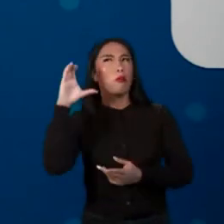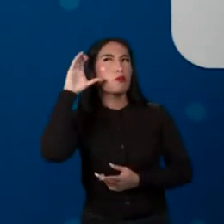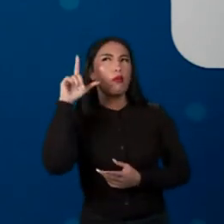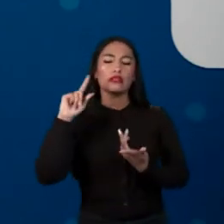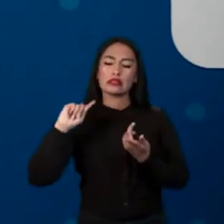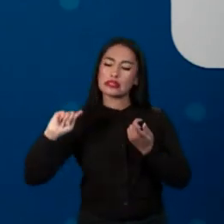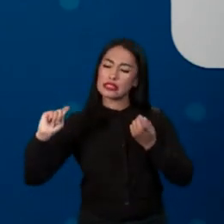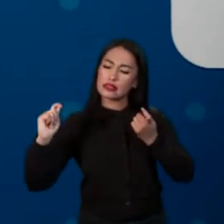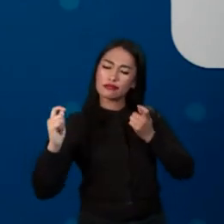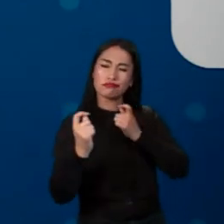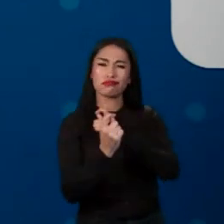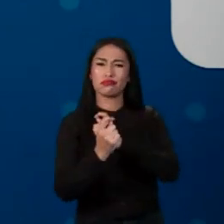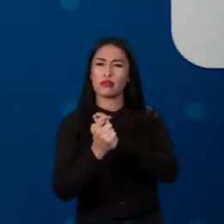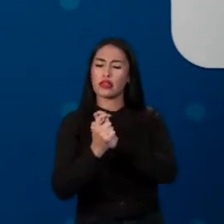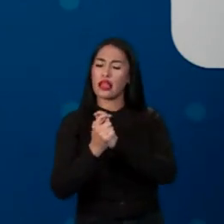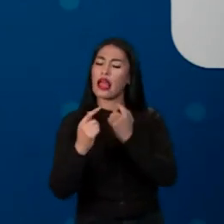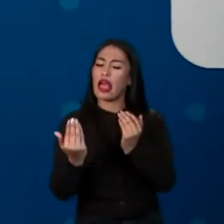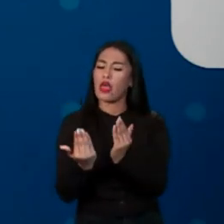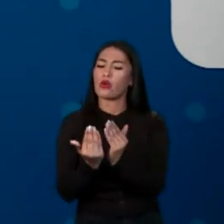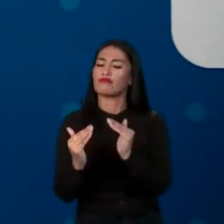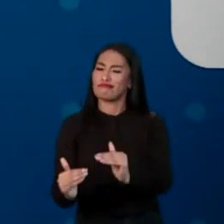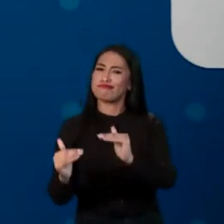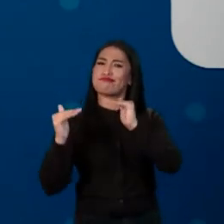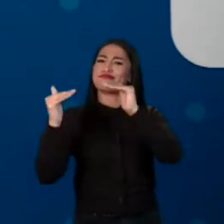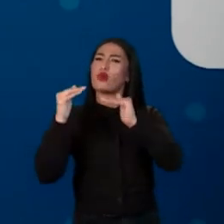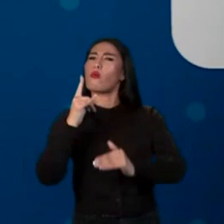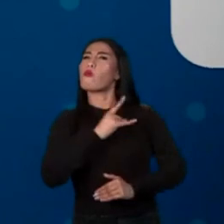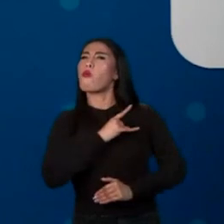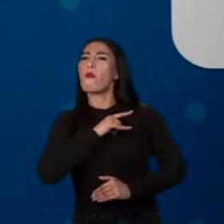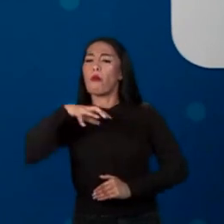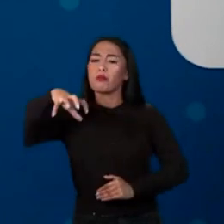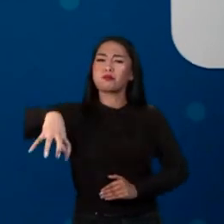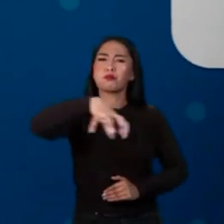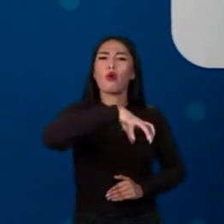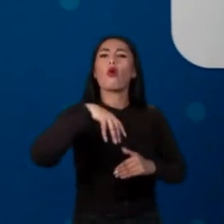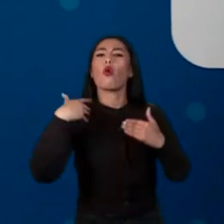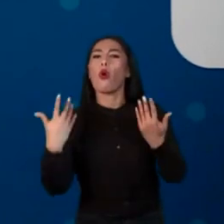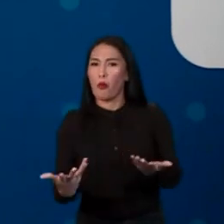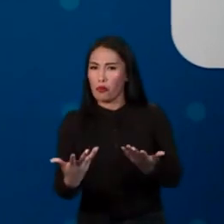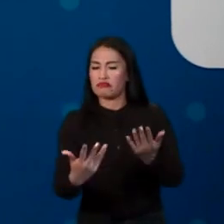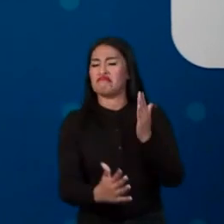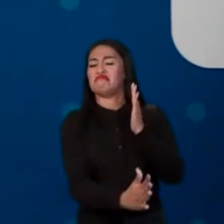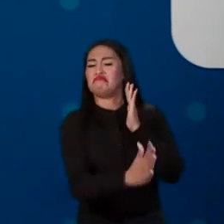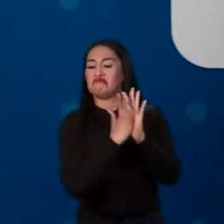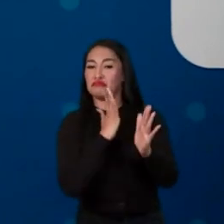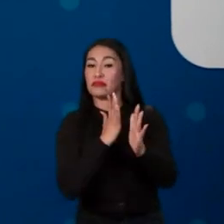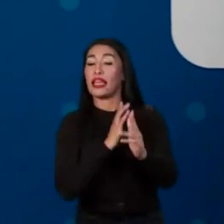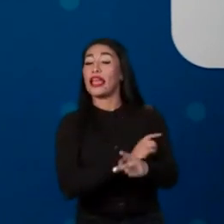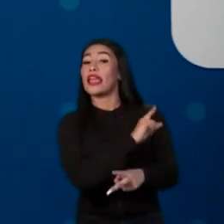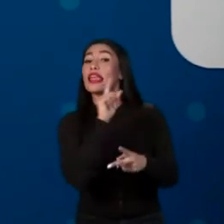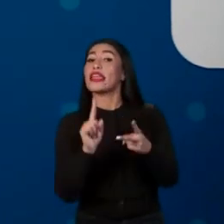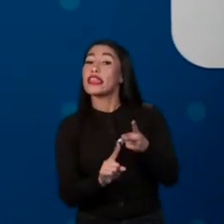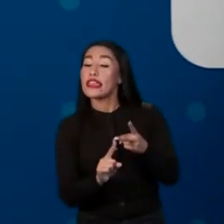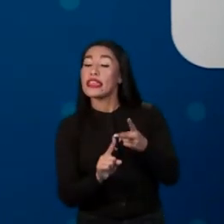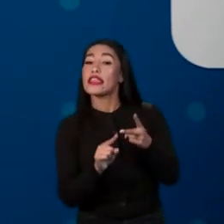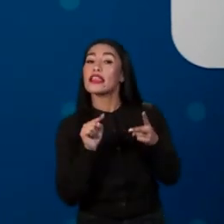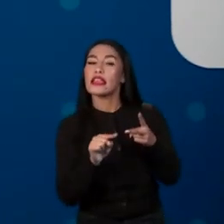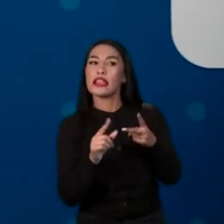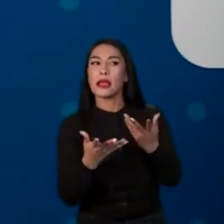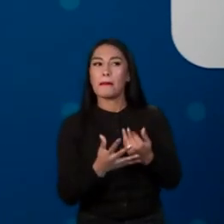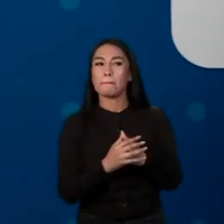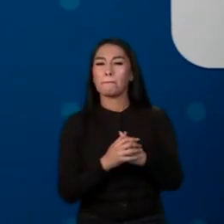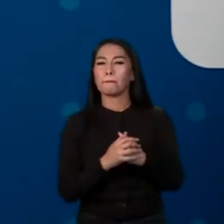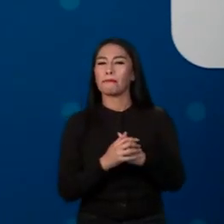educación superior desde esta mirada y cuáles son, recalcar justamente aquellos